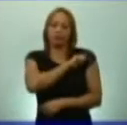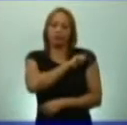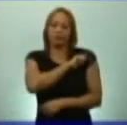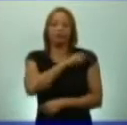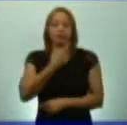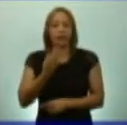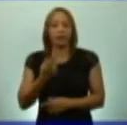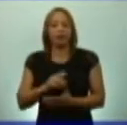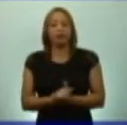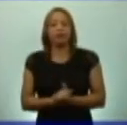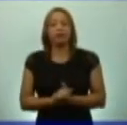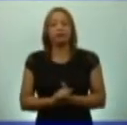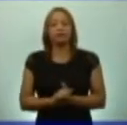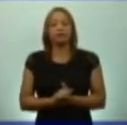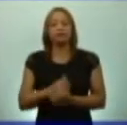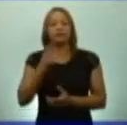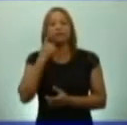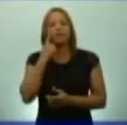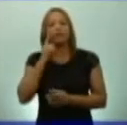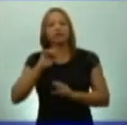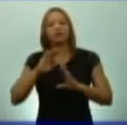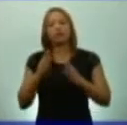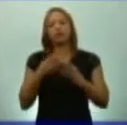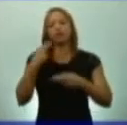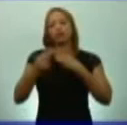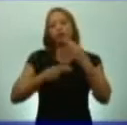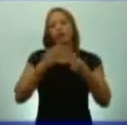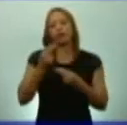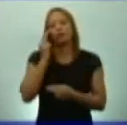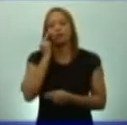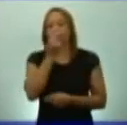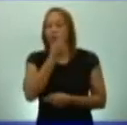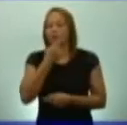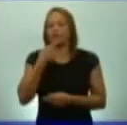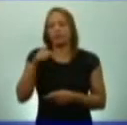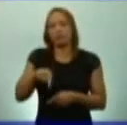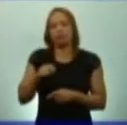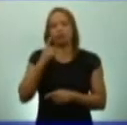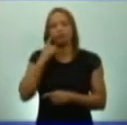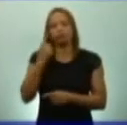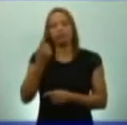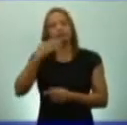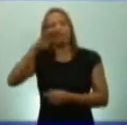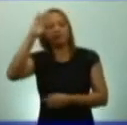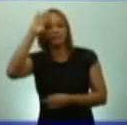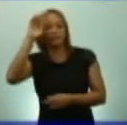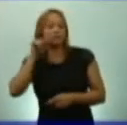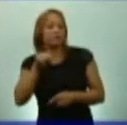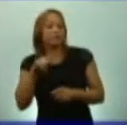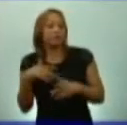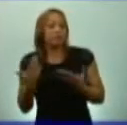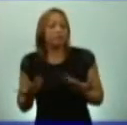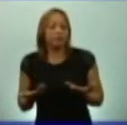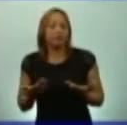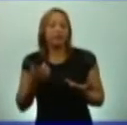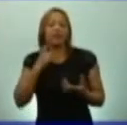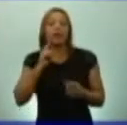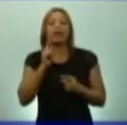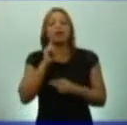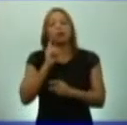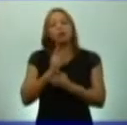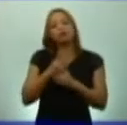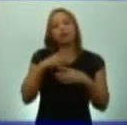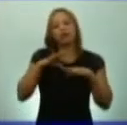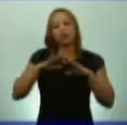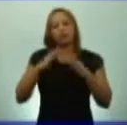práctica la vigencia del pensamiento martiano en la Cuba de hoy. Estas encontraron la oposición de